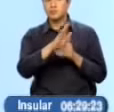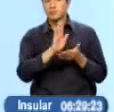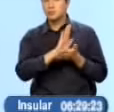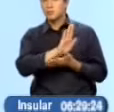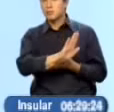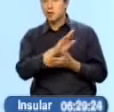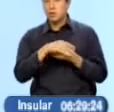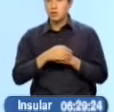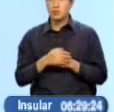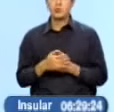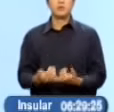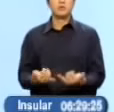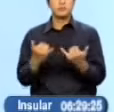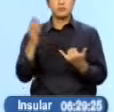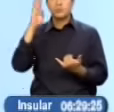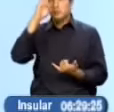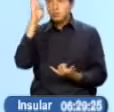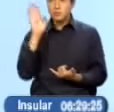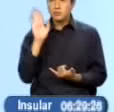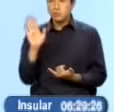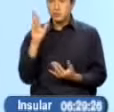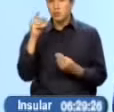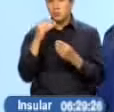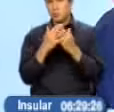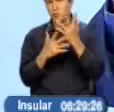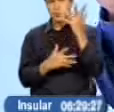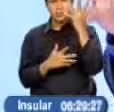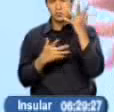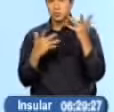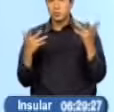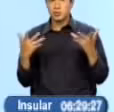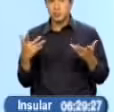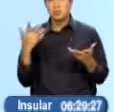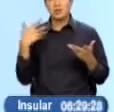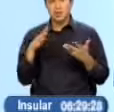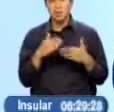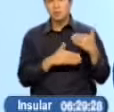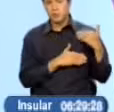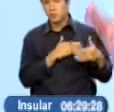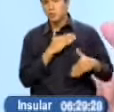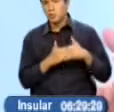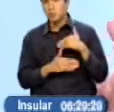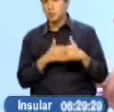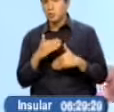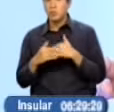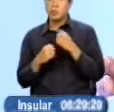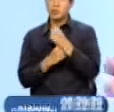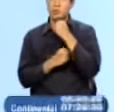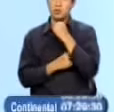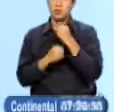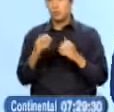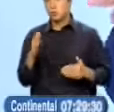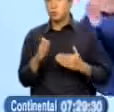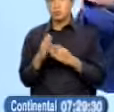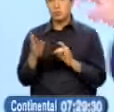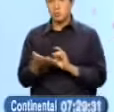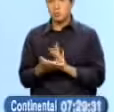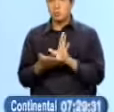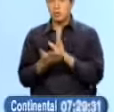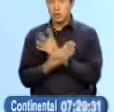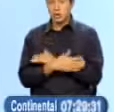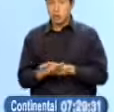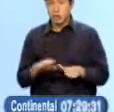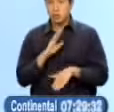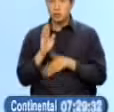tanto el golpe de estado en brasil tiene todos estos efectos porque eso se venía dando pero ahora con la consolidación del golpe se consolidan